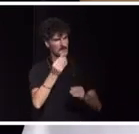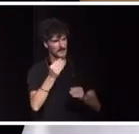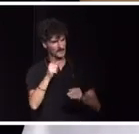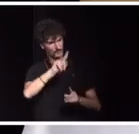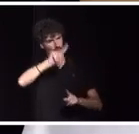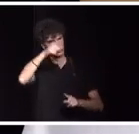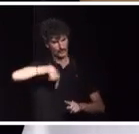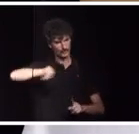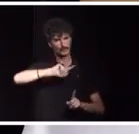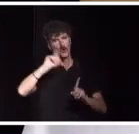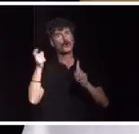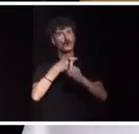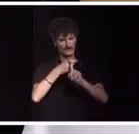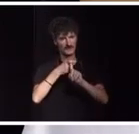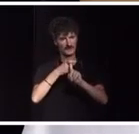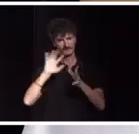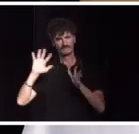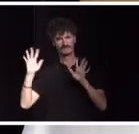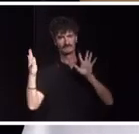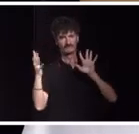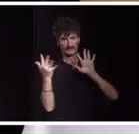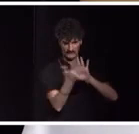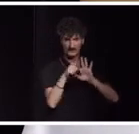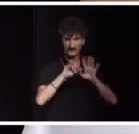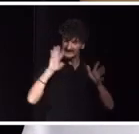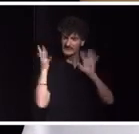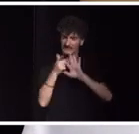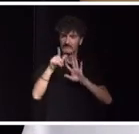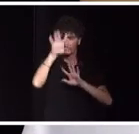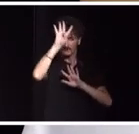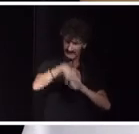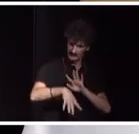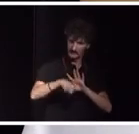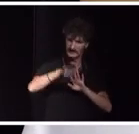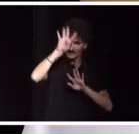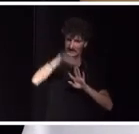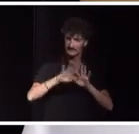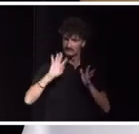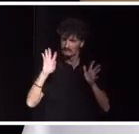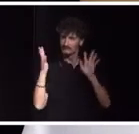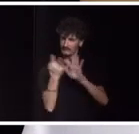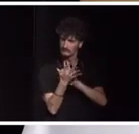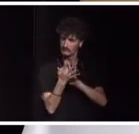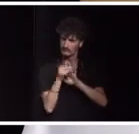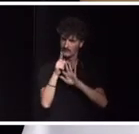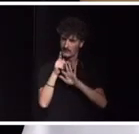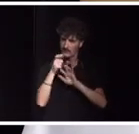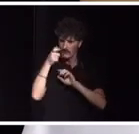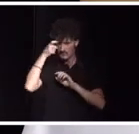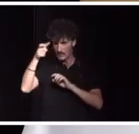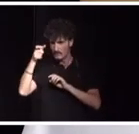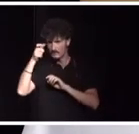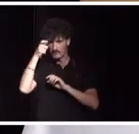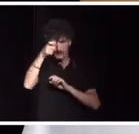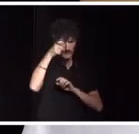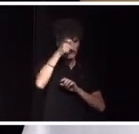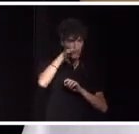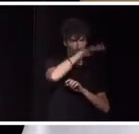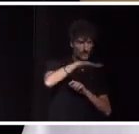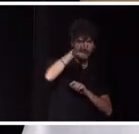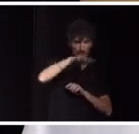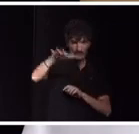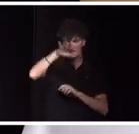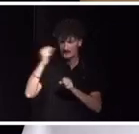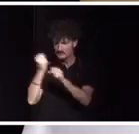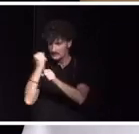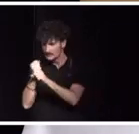conseguir las mayores transformaciones que necesita este país. Un Podem arraigado en cada pueblo y en cada barrio, que